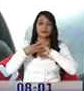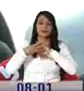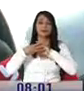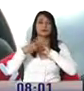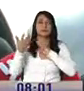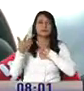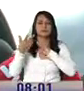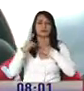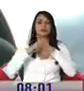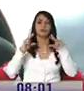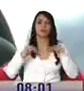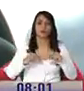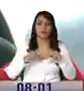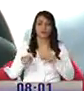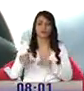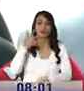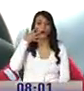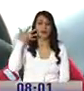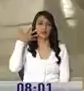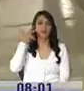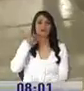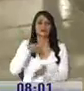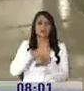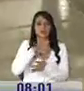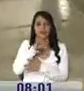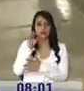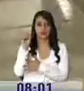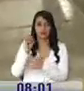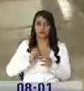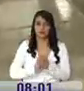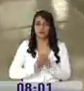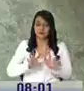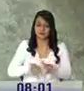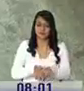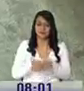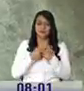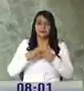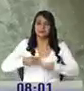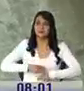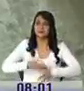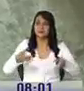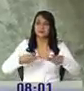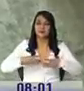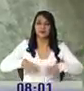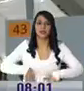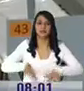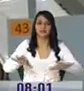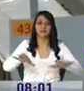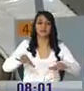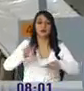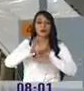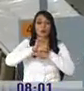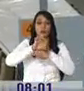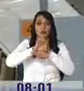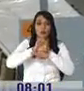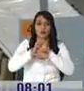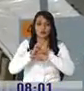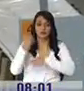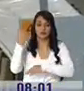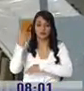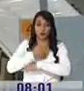para el Oriente aproximadamente son 2 de esta forma inició la distribución del material a nivel nacional que culminará un día antes de las